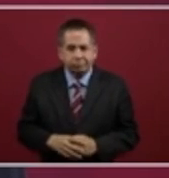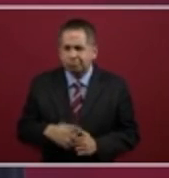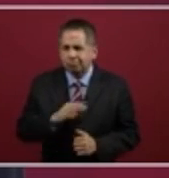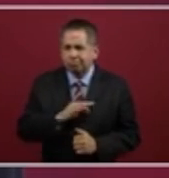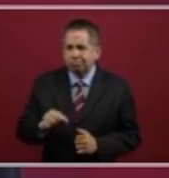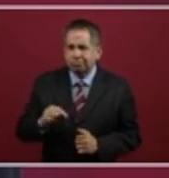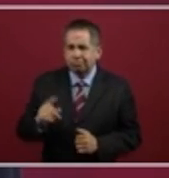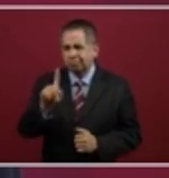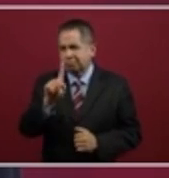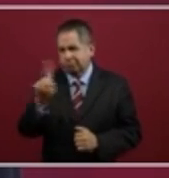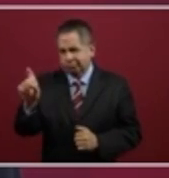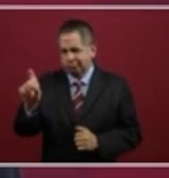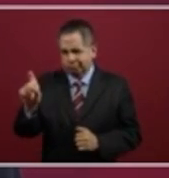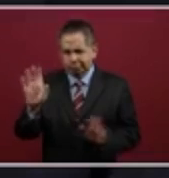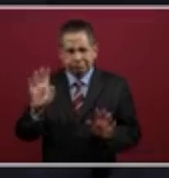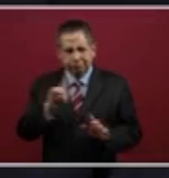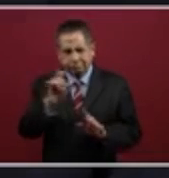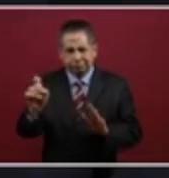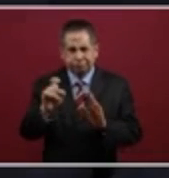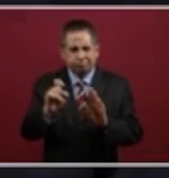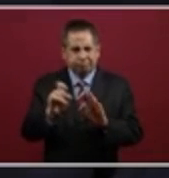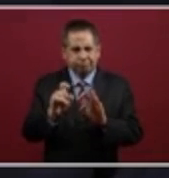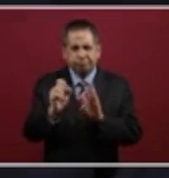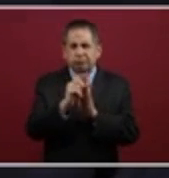Alrededor de 100.